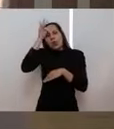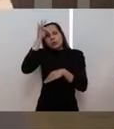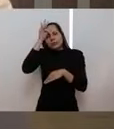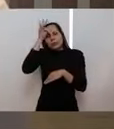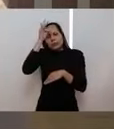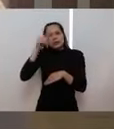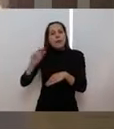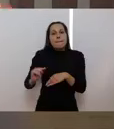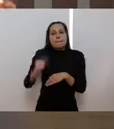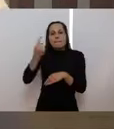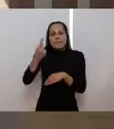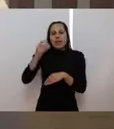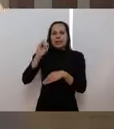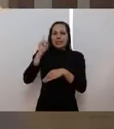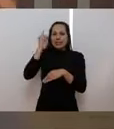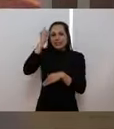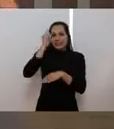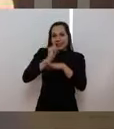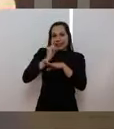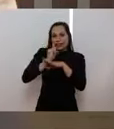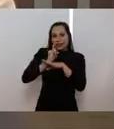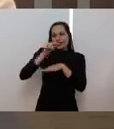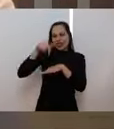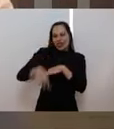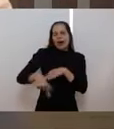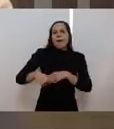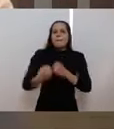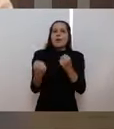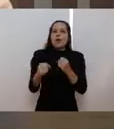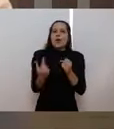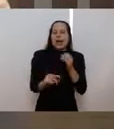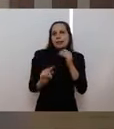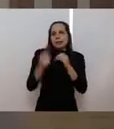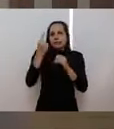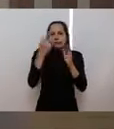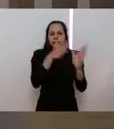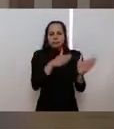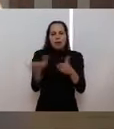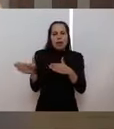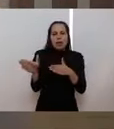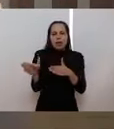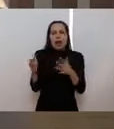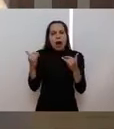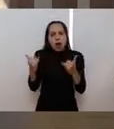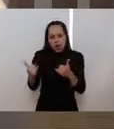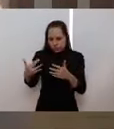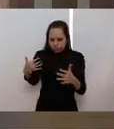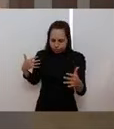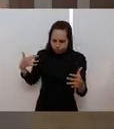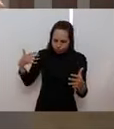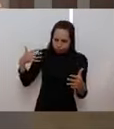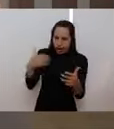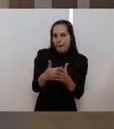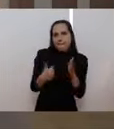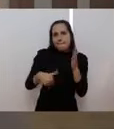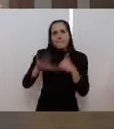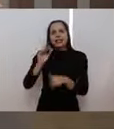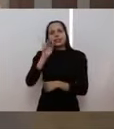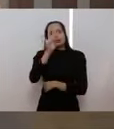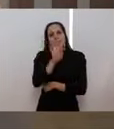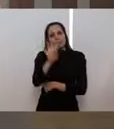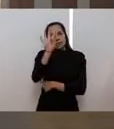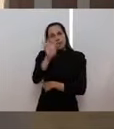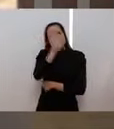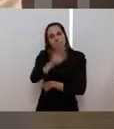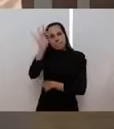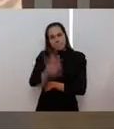primeras instituciones de bogotá que empezó con este plan y al día de hoy ya hemos garantizado más del 99